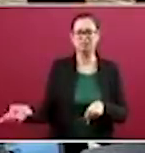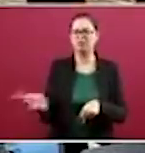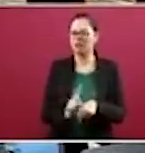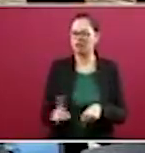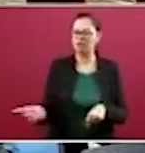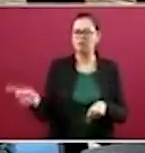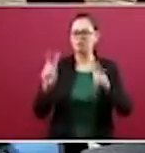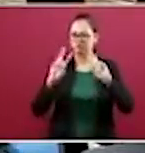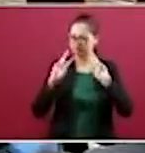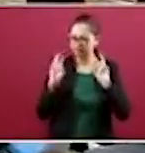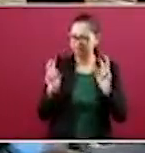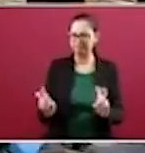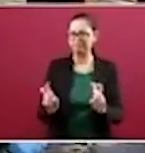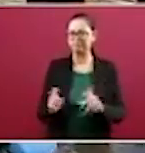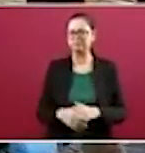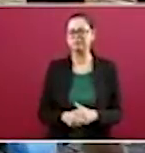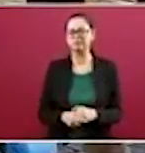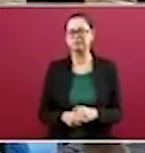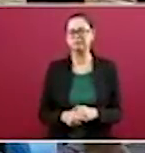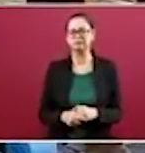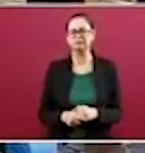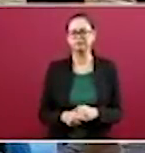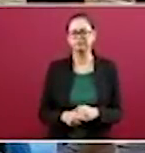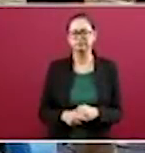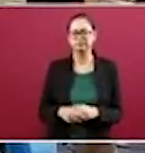Vamos a hablar sobre este tema y